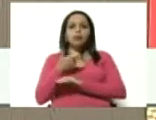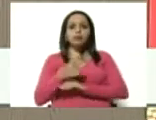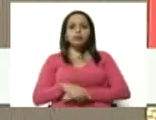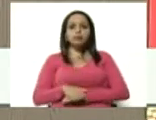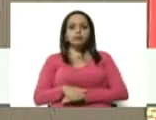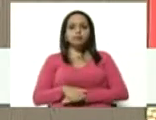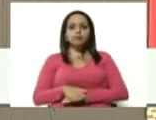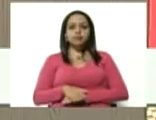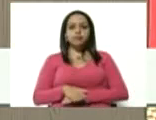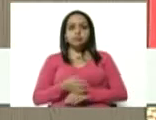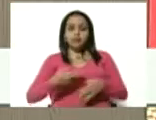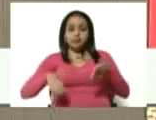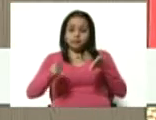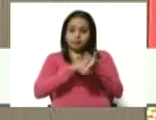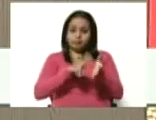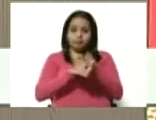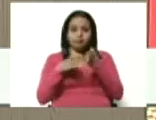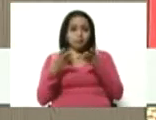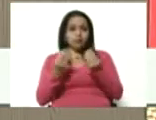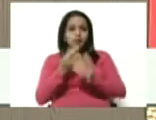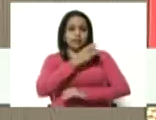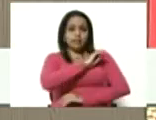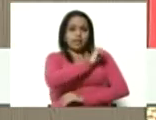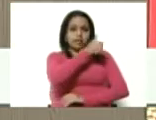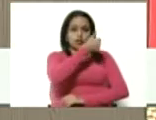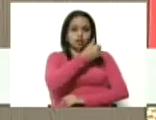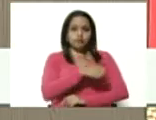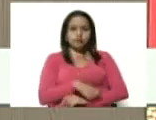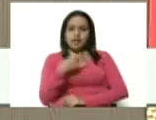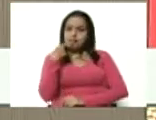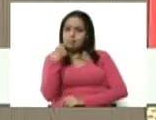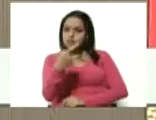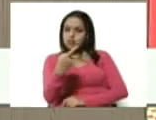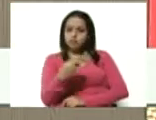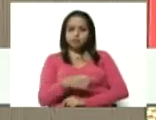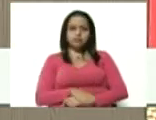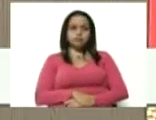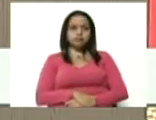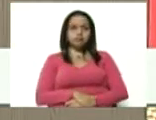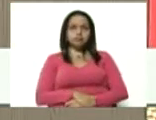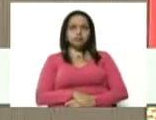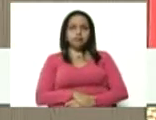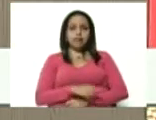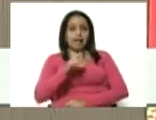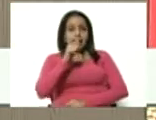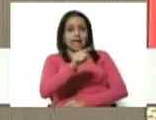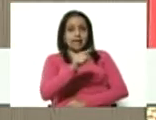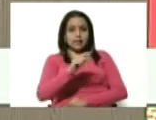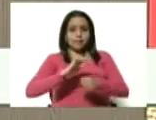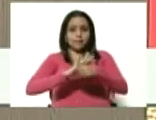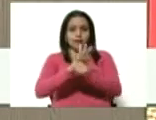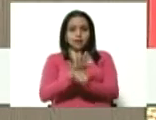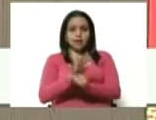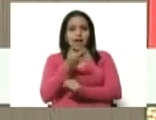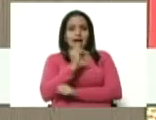Y reiteradamente su director ha dicho que esta pandemia sacó